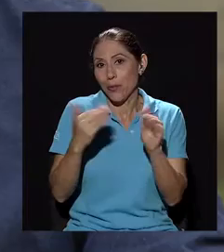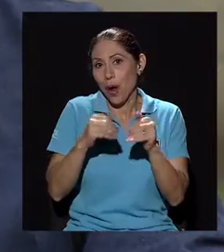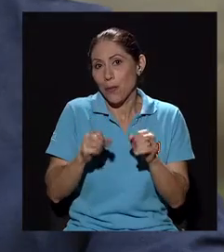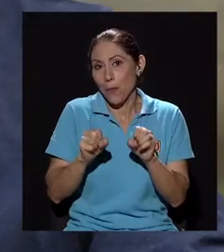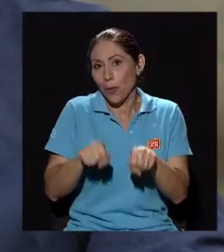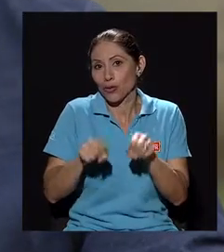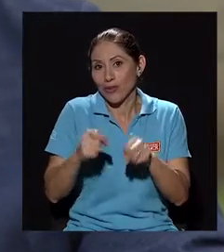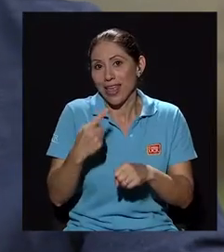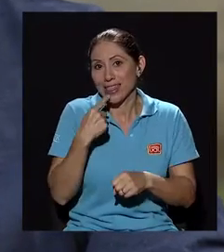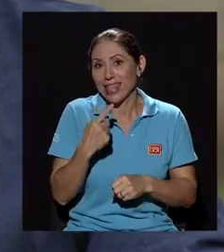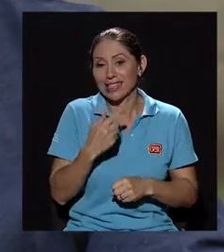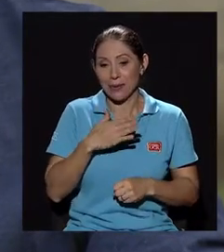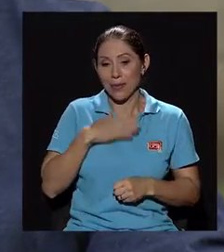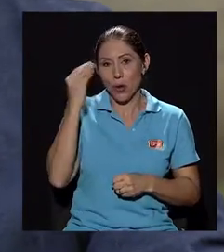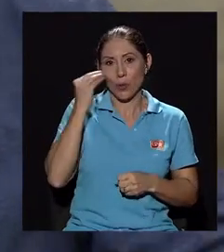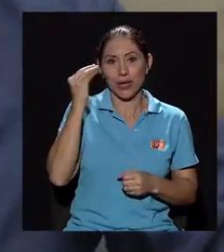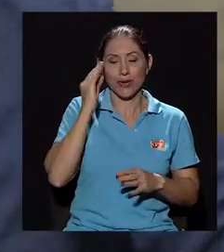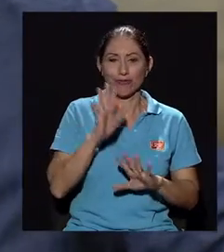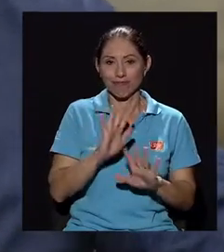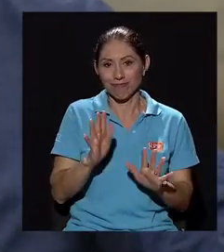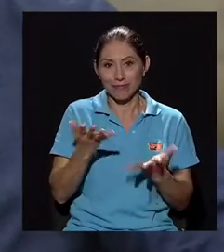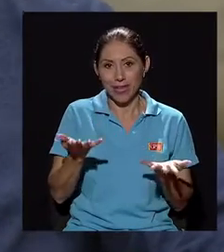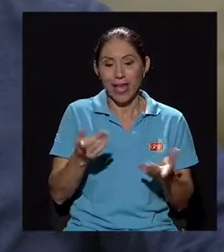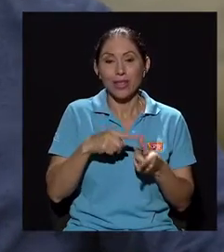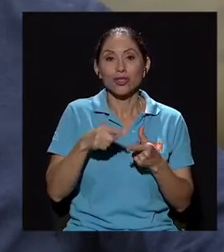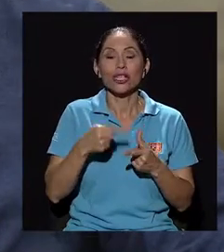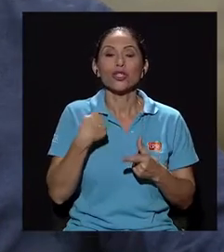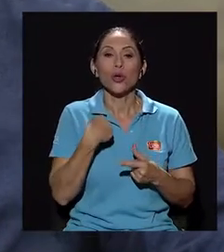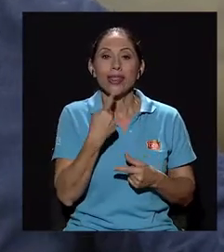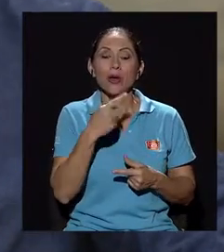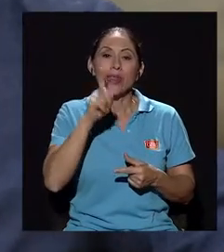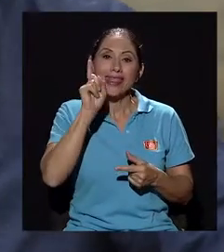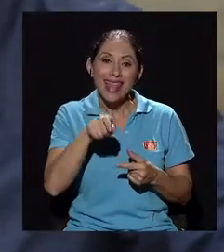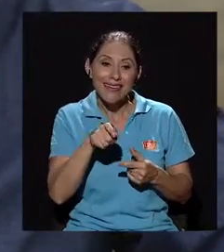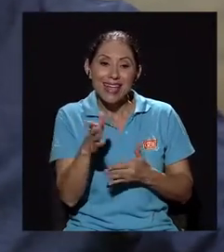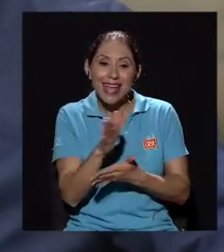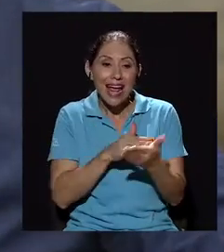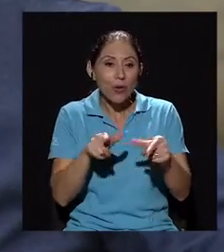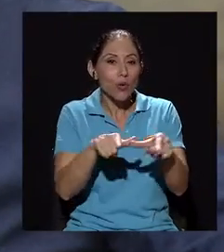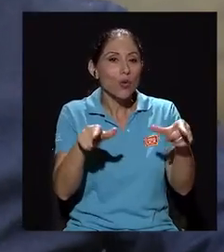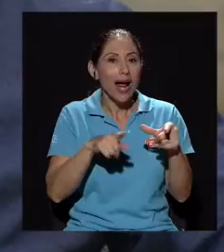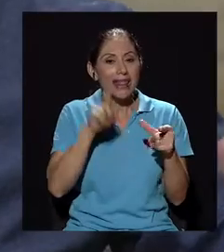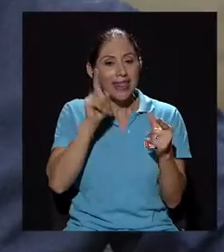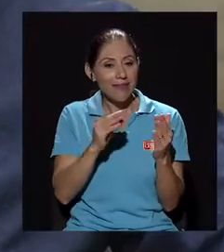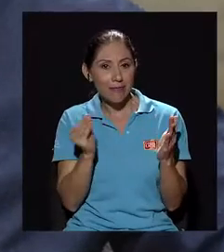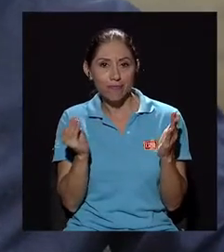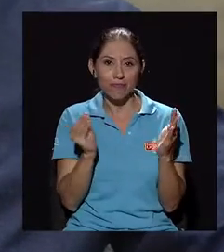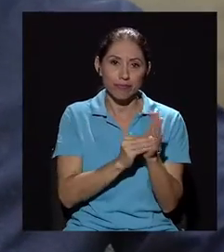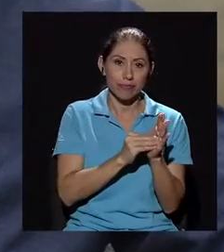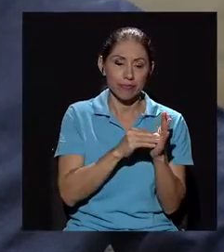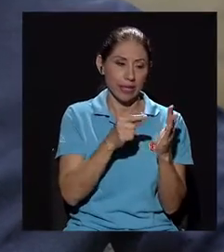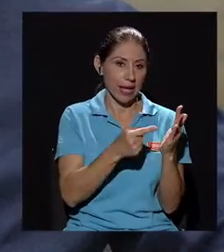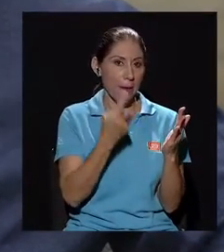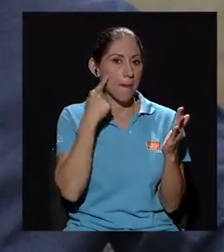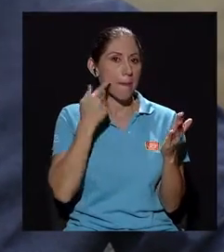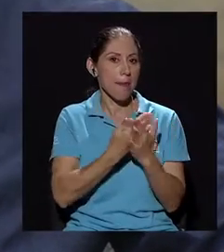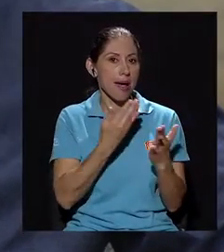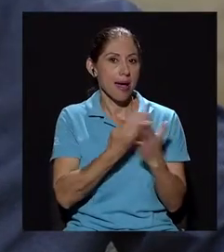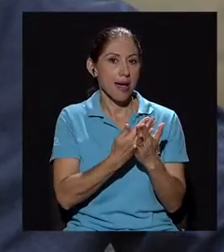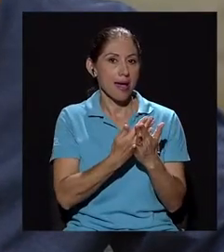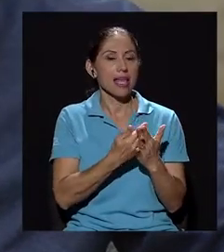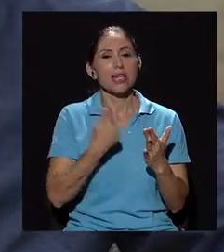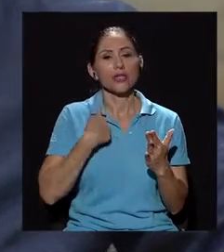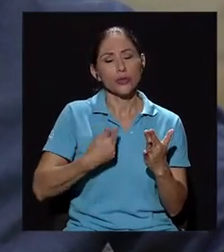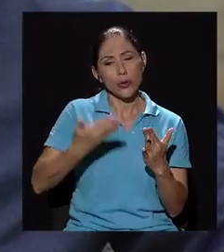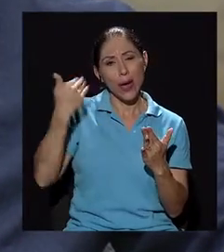de decir, esta es mi opinión. Yo sí digo, o sea, que debe quedar registrado en algún lugar. Uh-huh. Y hace años vengo propugnando que ese